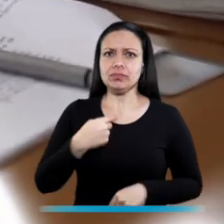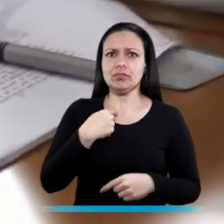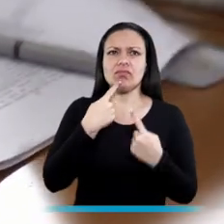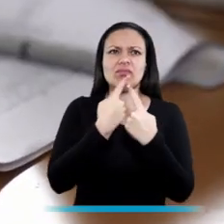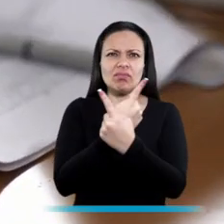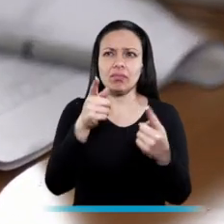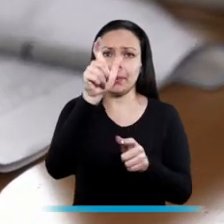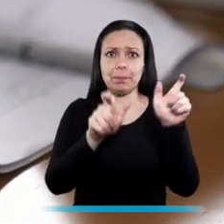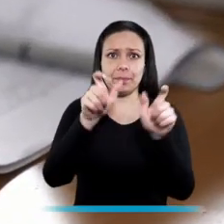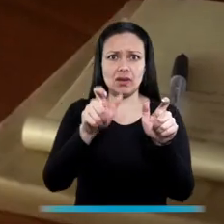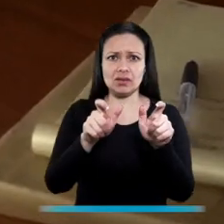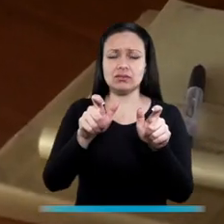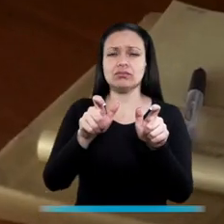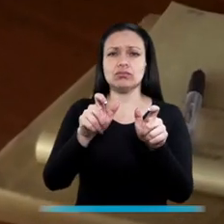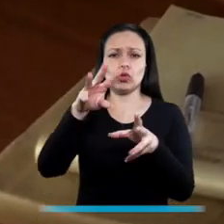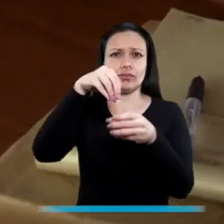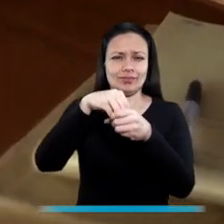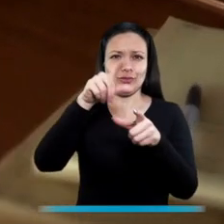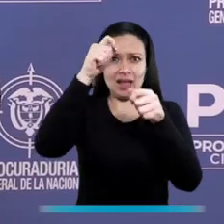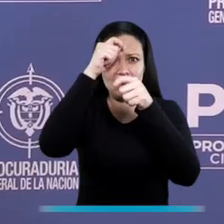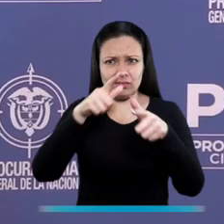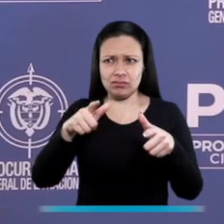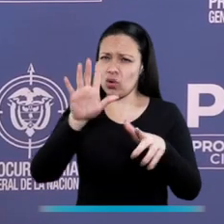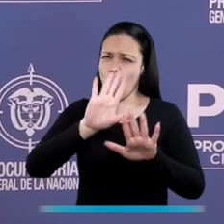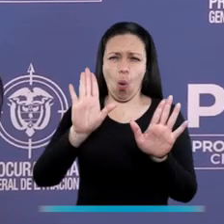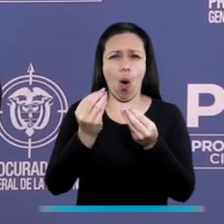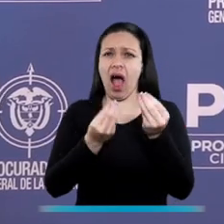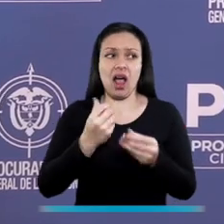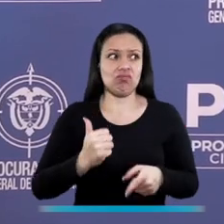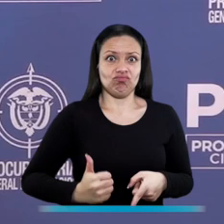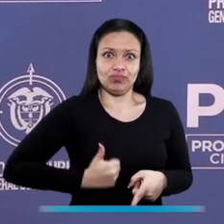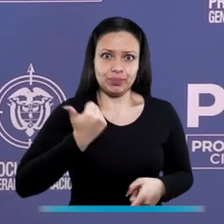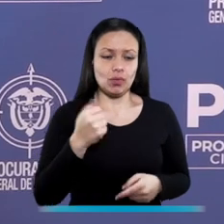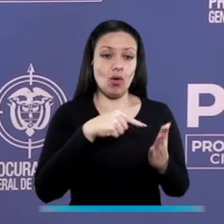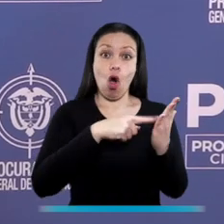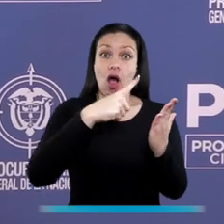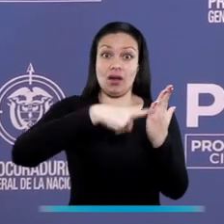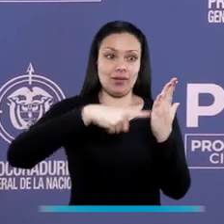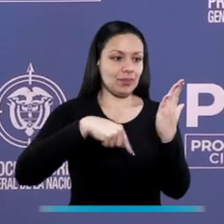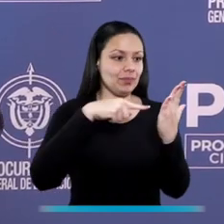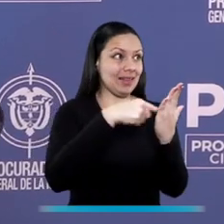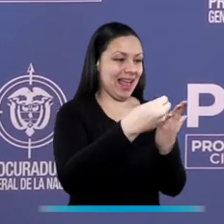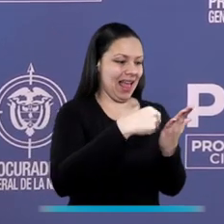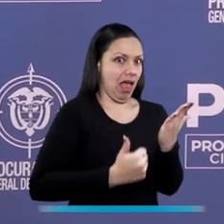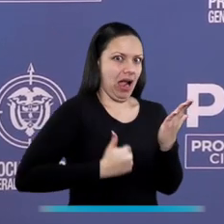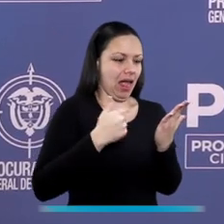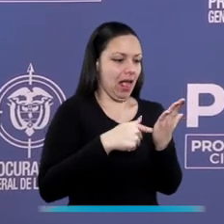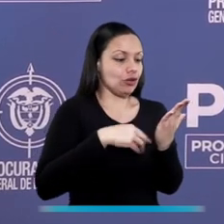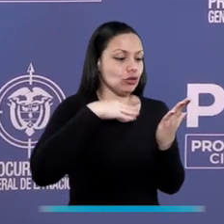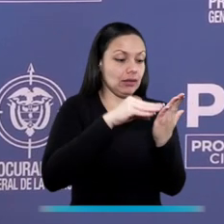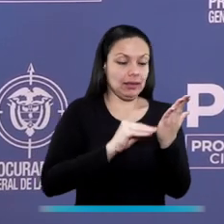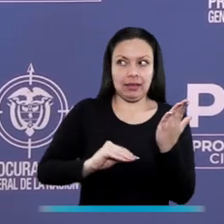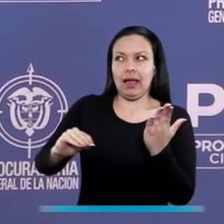públicos, no abusen de los recursos públicos, no aprovechen la contratación para pagar favores particulares o para entregarle